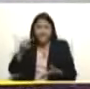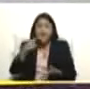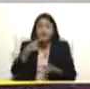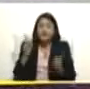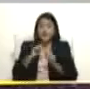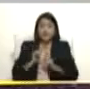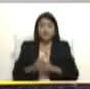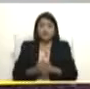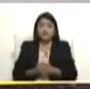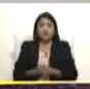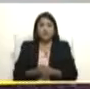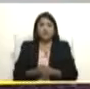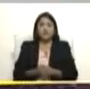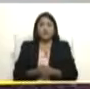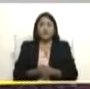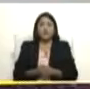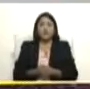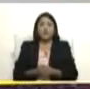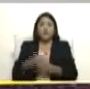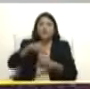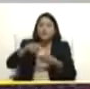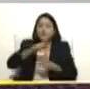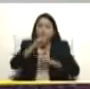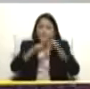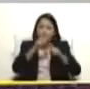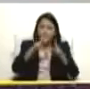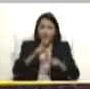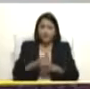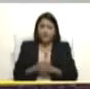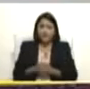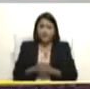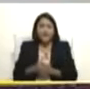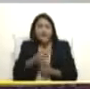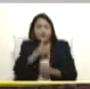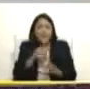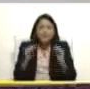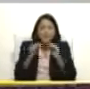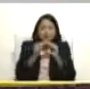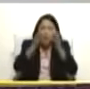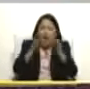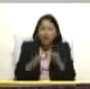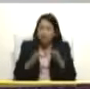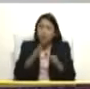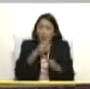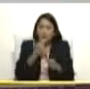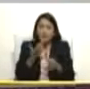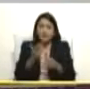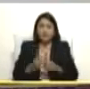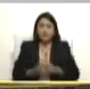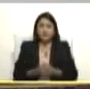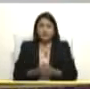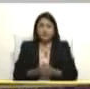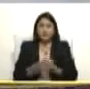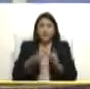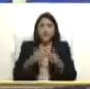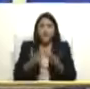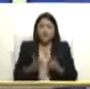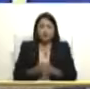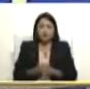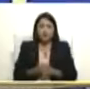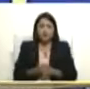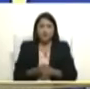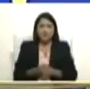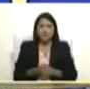decía de un referéndum consultivo no vinculante que aumenta las tensiones con